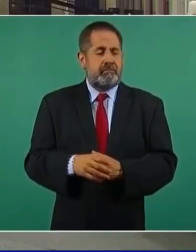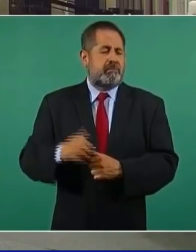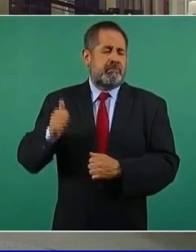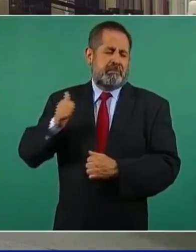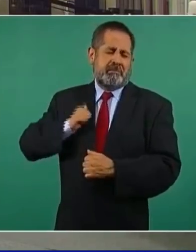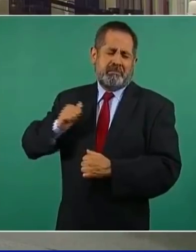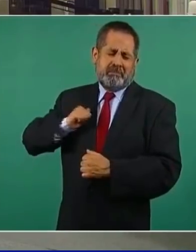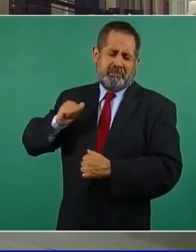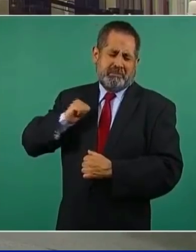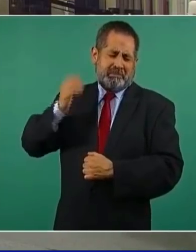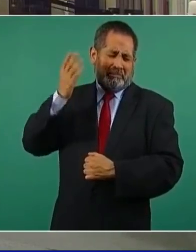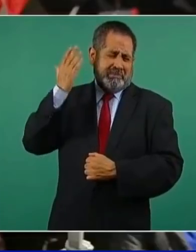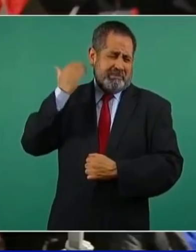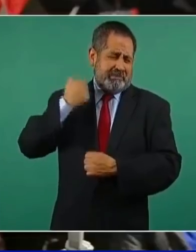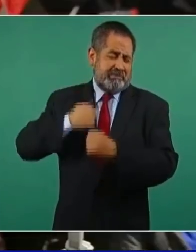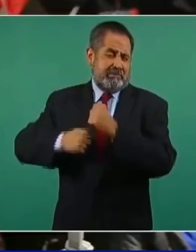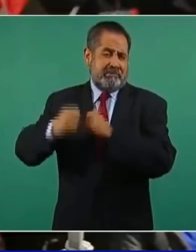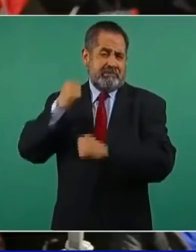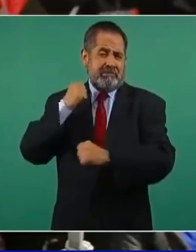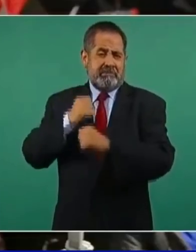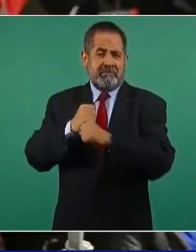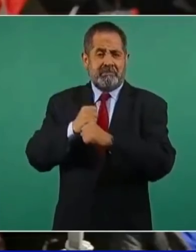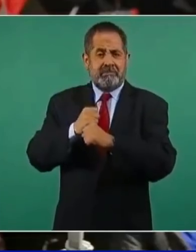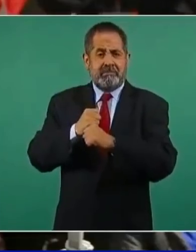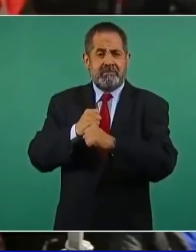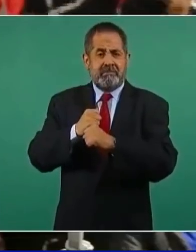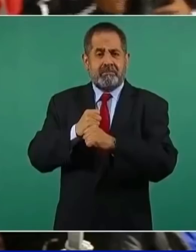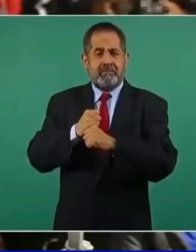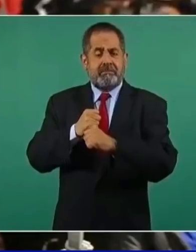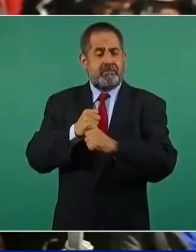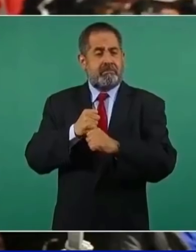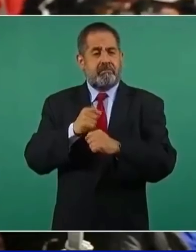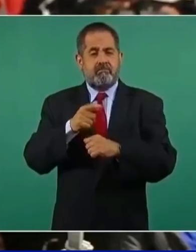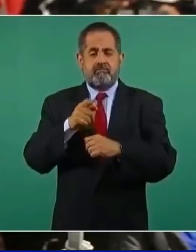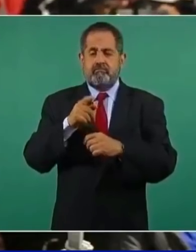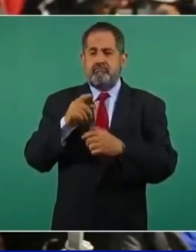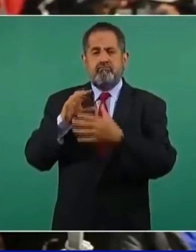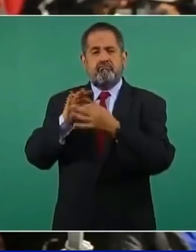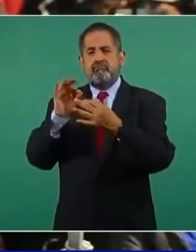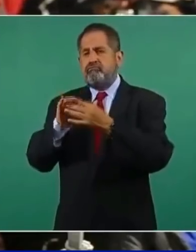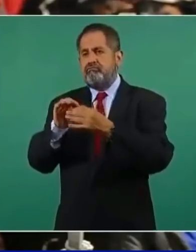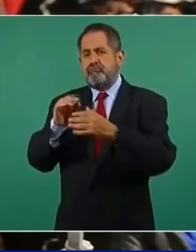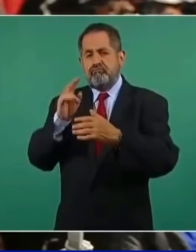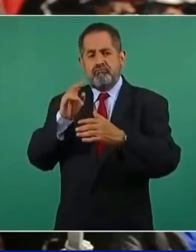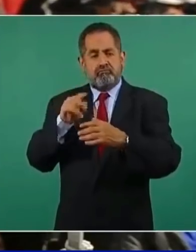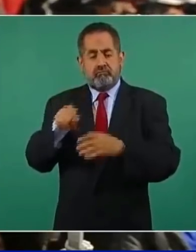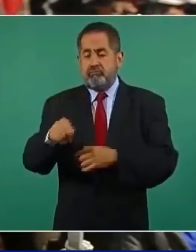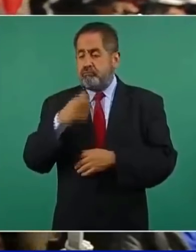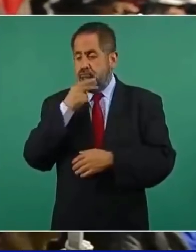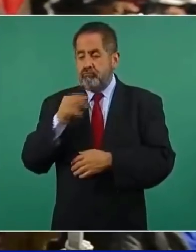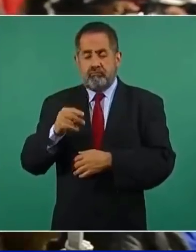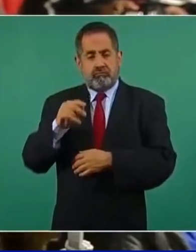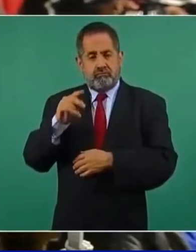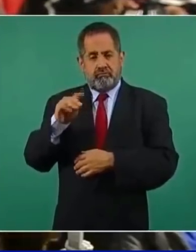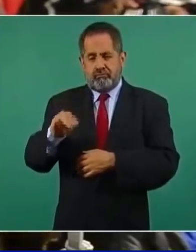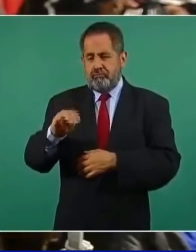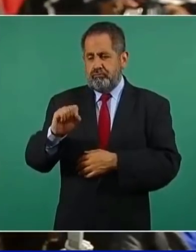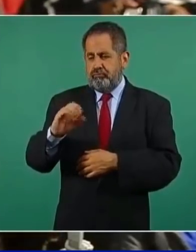aquellos años le amarró las manos a Moctezuma, decía